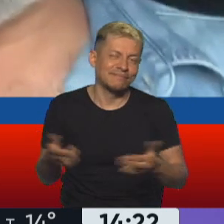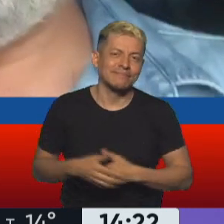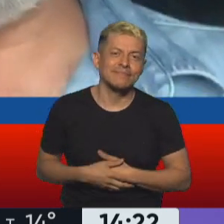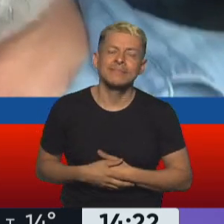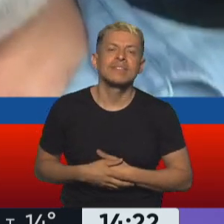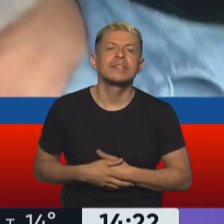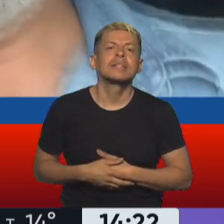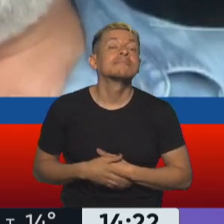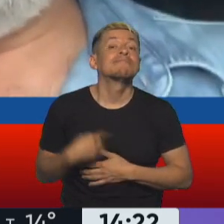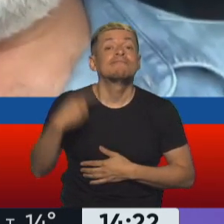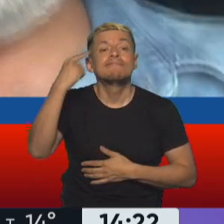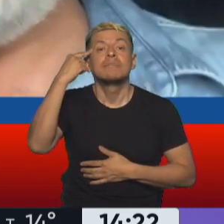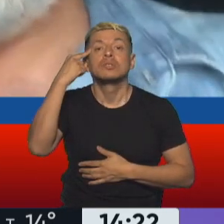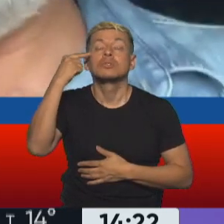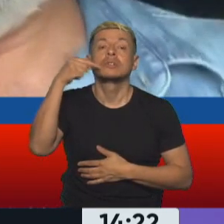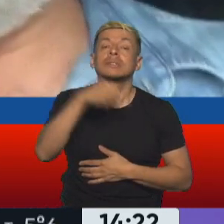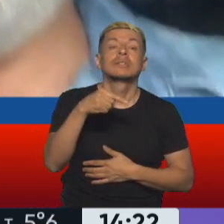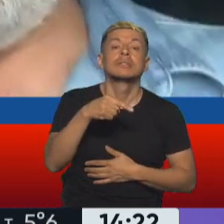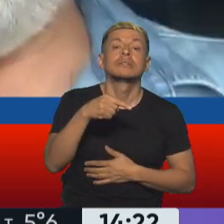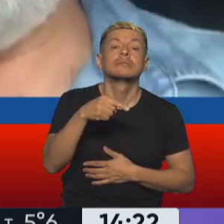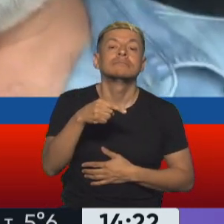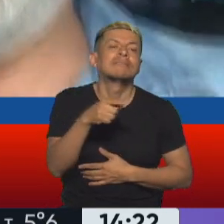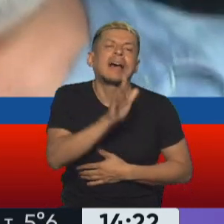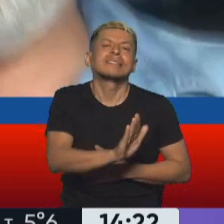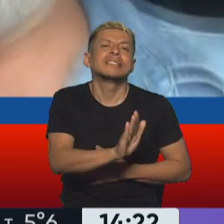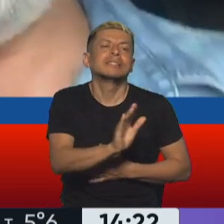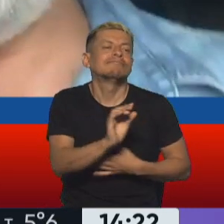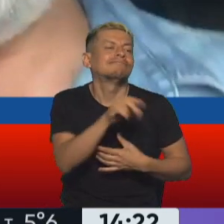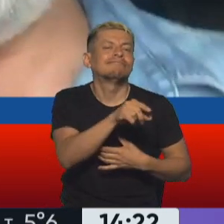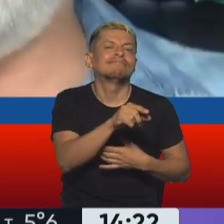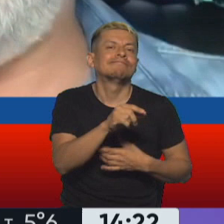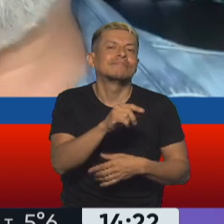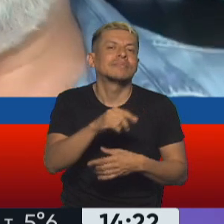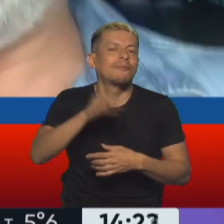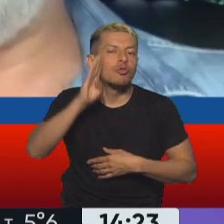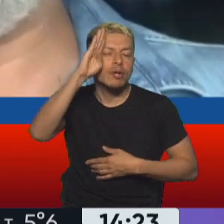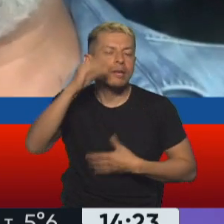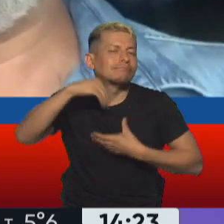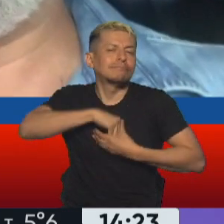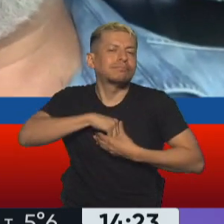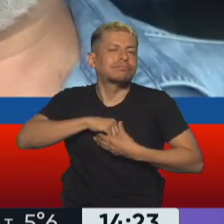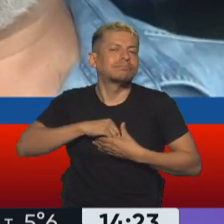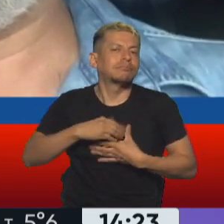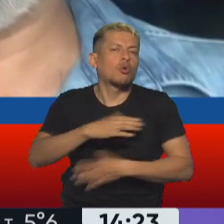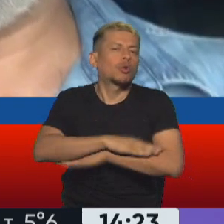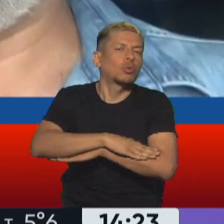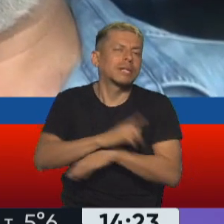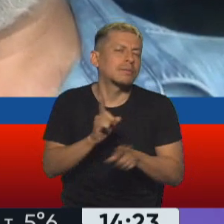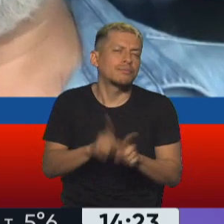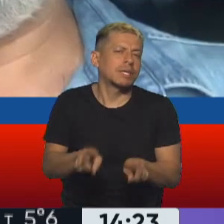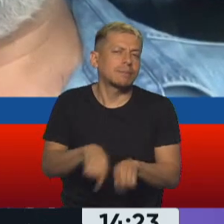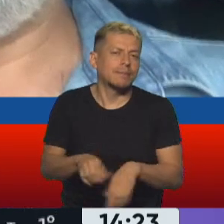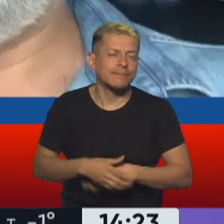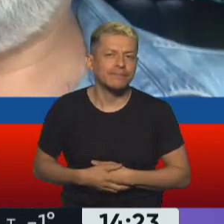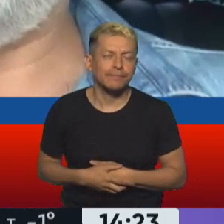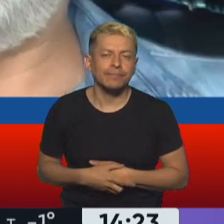creo que esto está en el DNA de Bolsonaro, en su código genético de la política. Siguiendo en esa